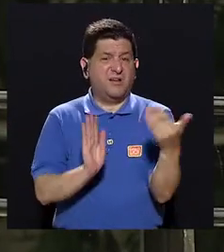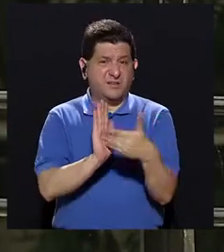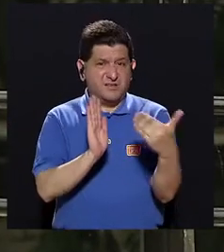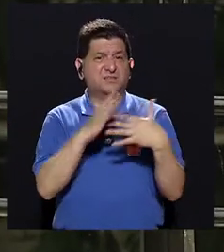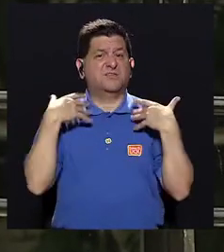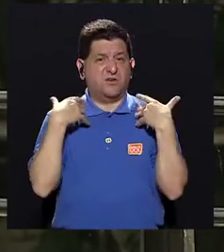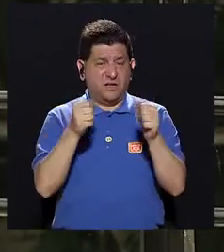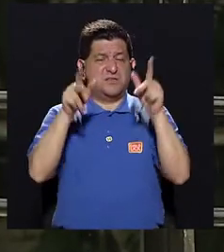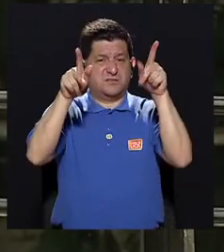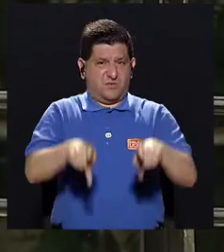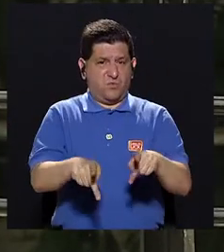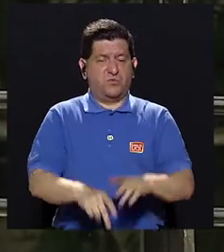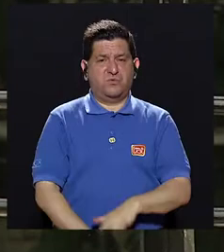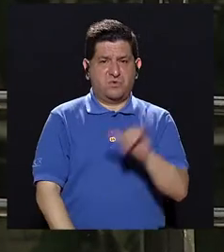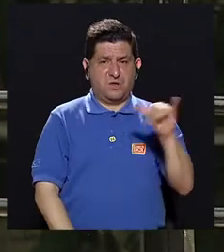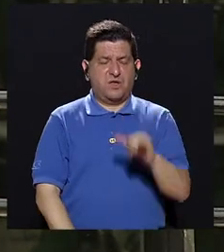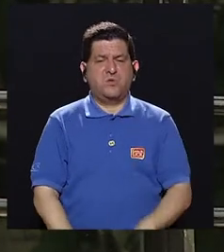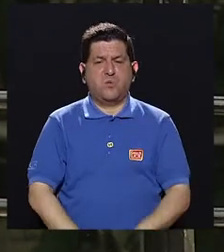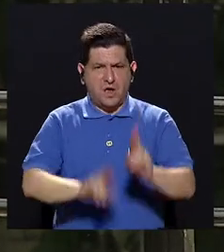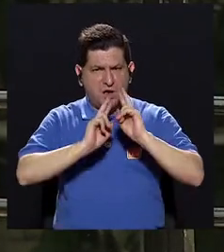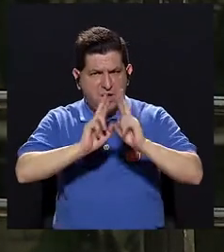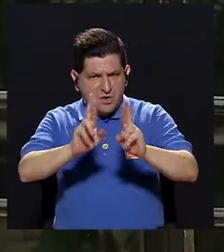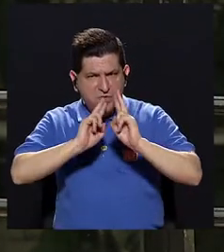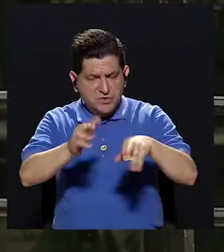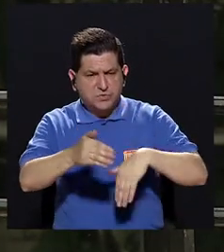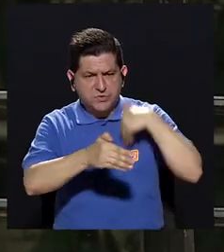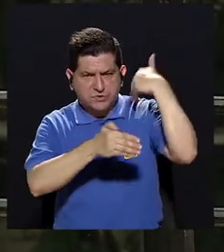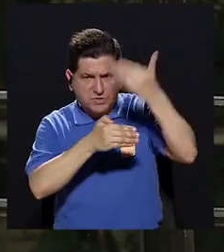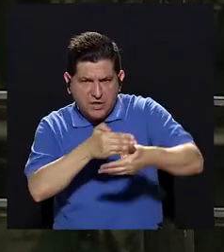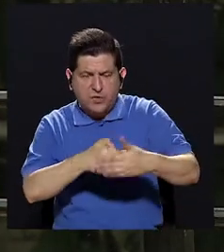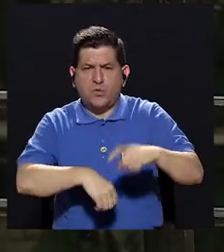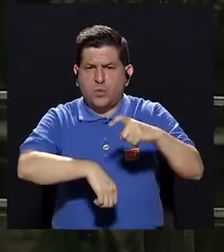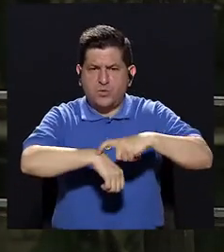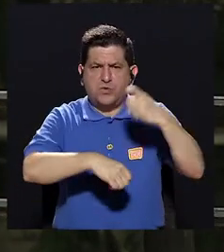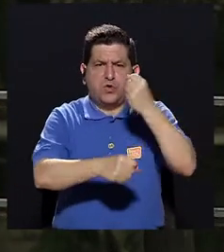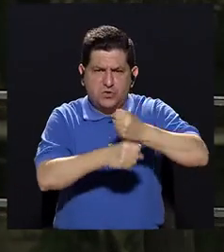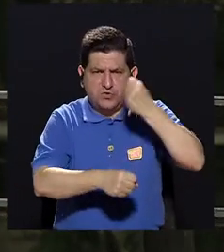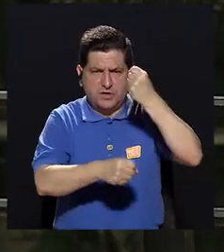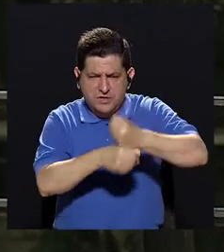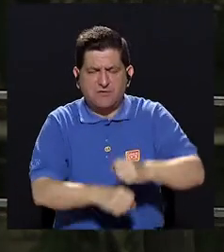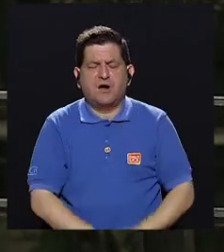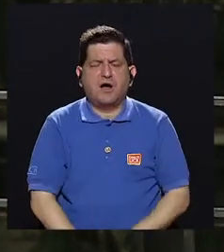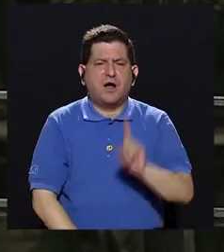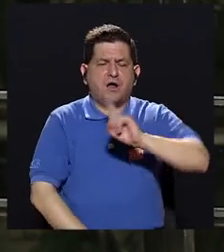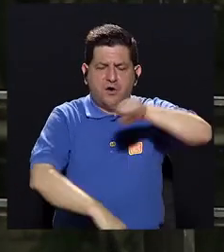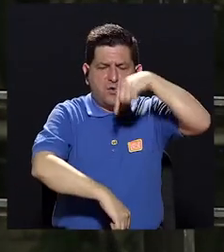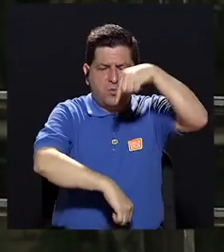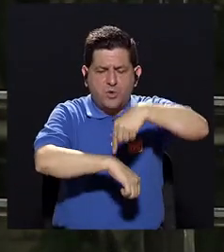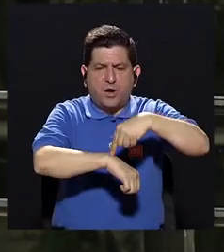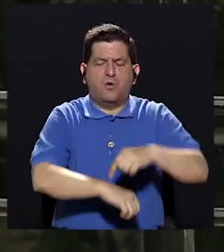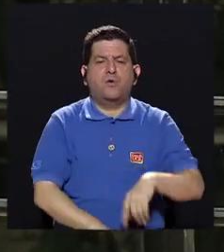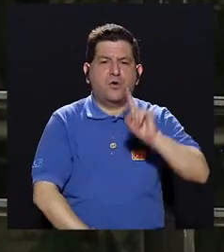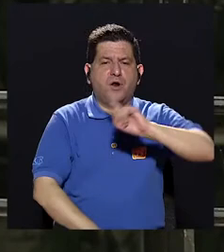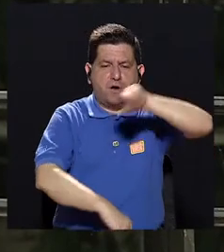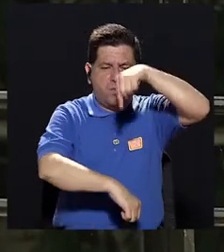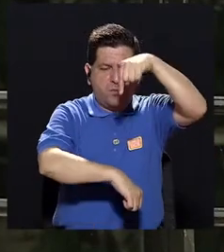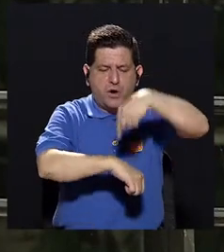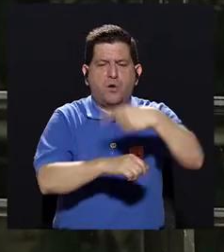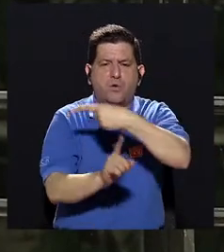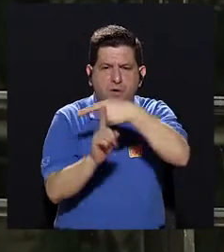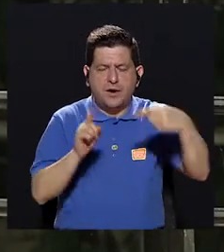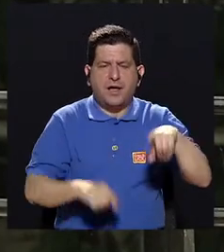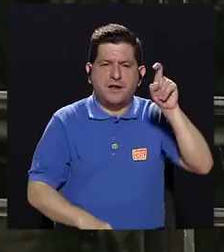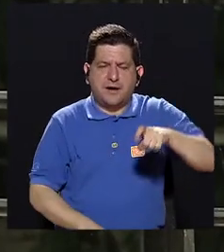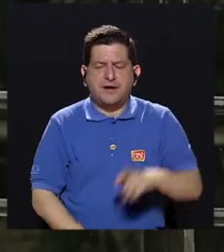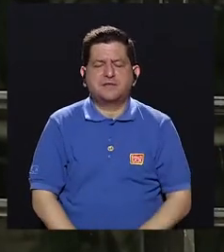le va a perjudicar la salud de esa persona y también el rendimiento. Después de cierto tiempo estar trabajando de hora, hora y media, la persona necesita también un